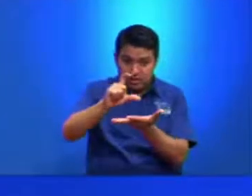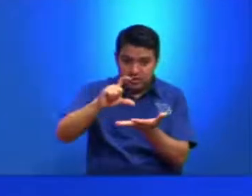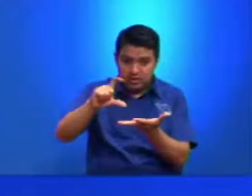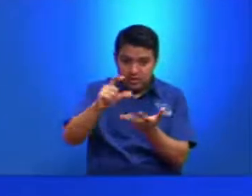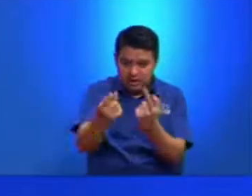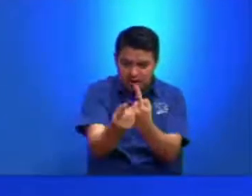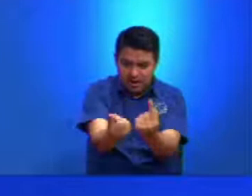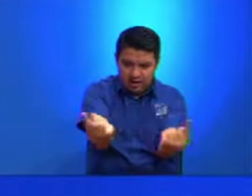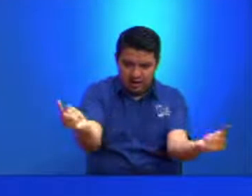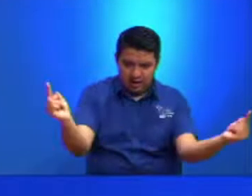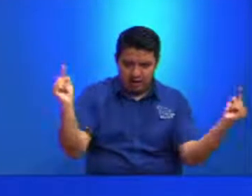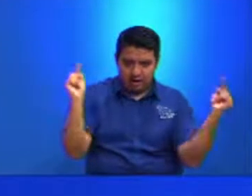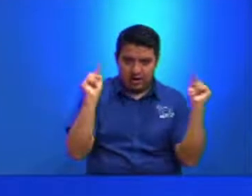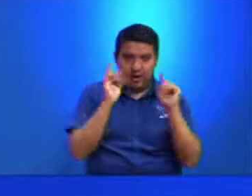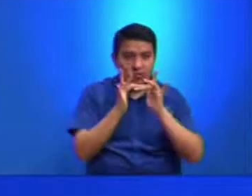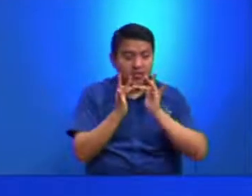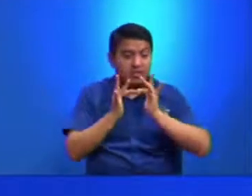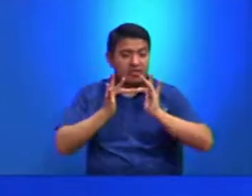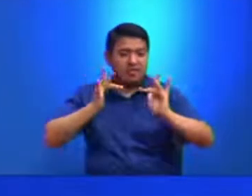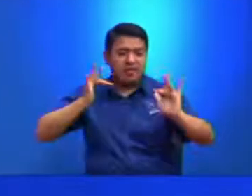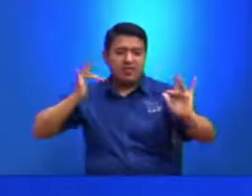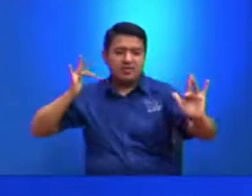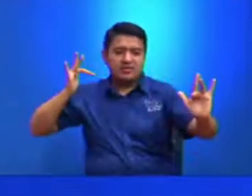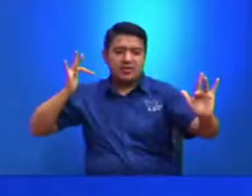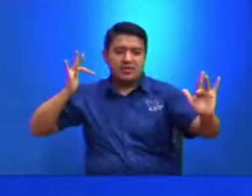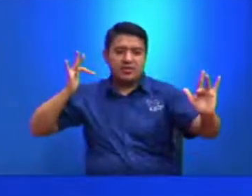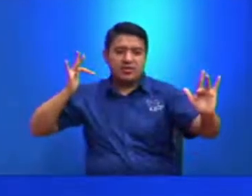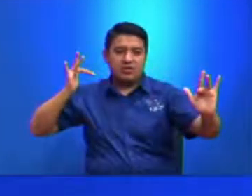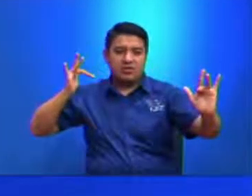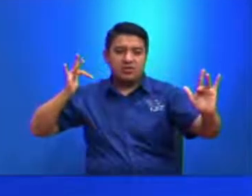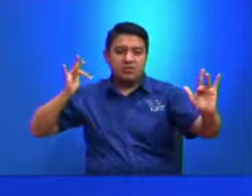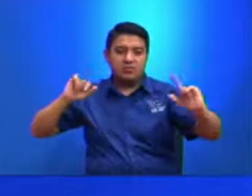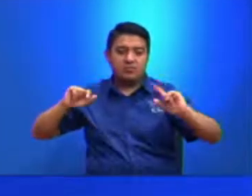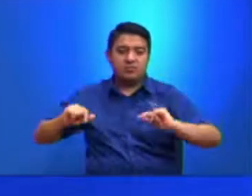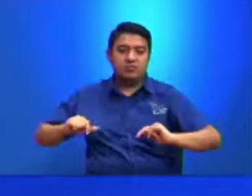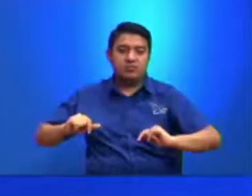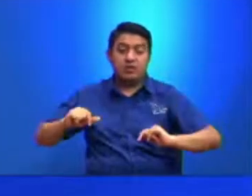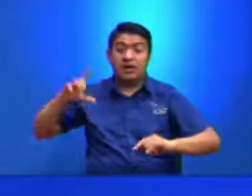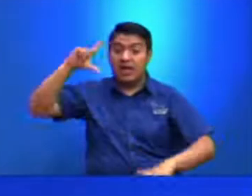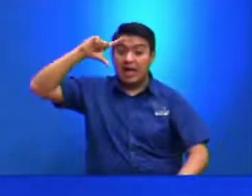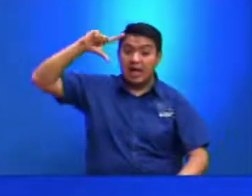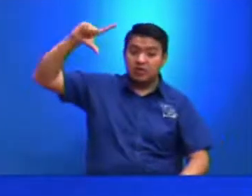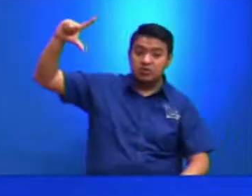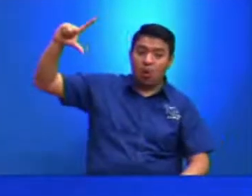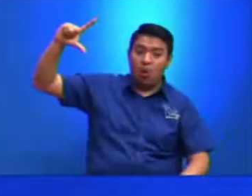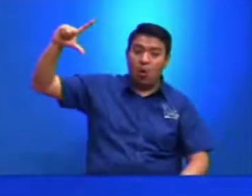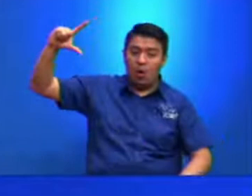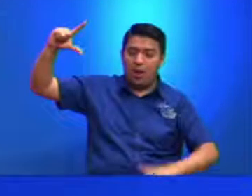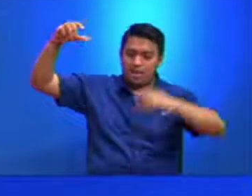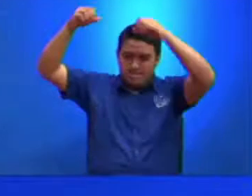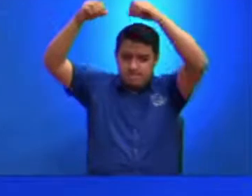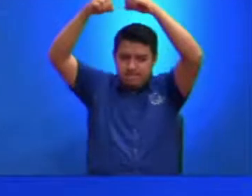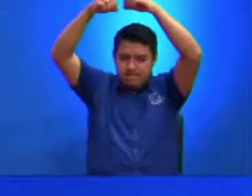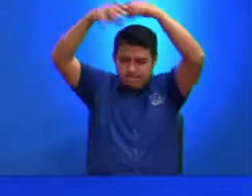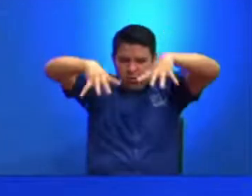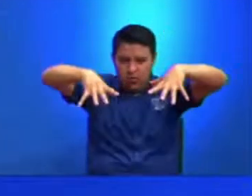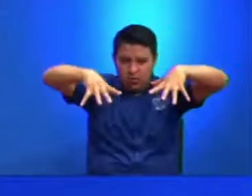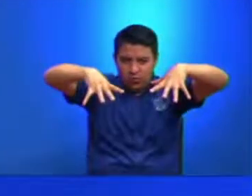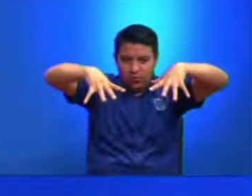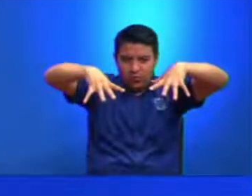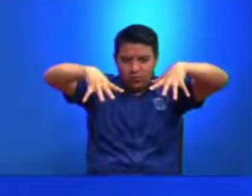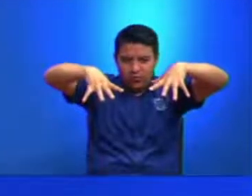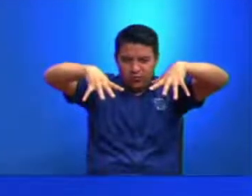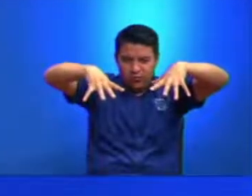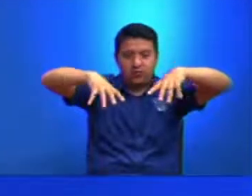agua y, mire, tostado por el sol. Esas dos cosas